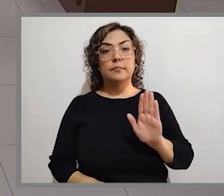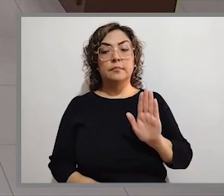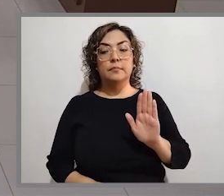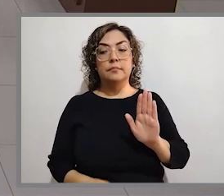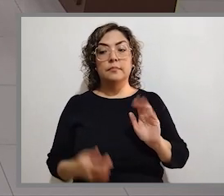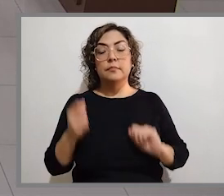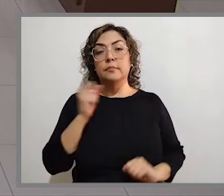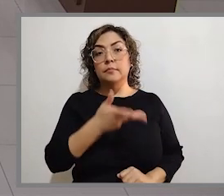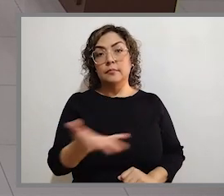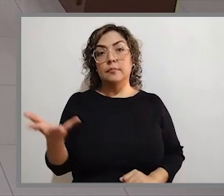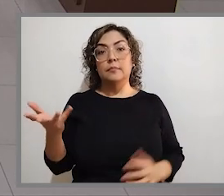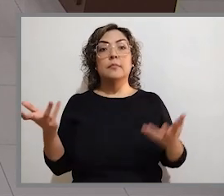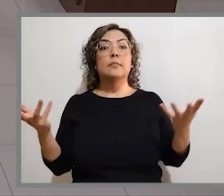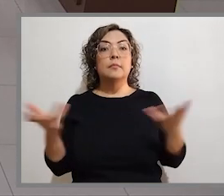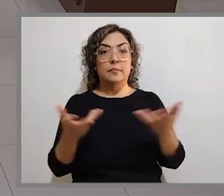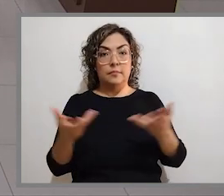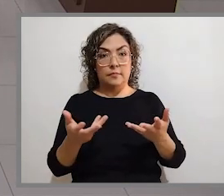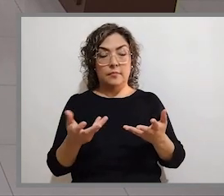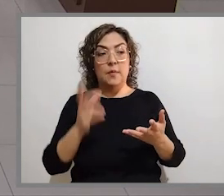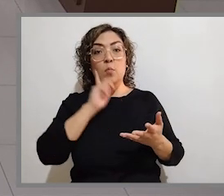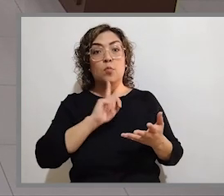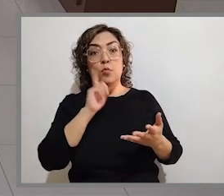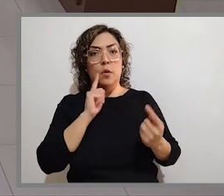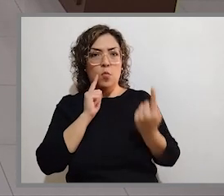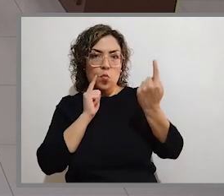u omisiones en contra de una o varias mujeres